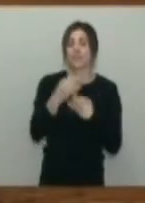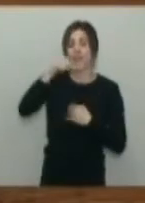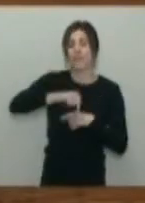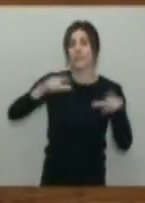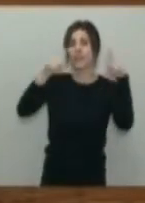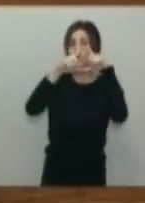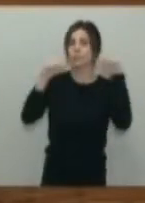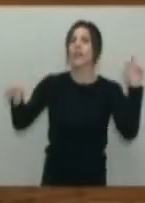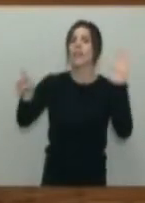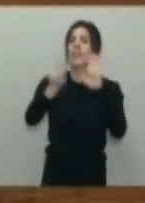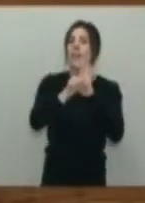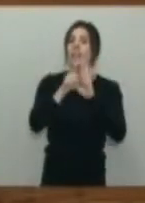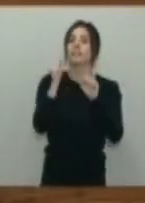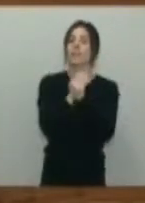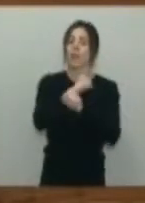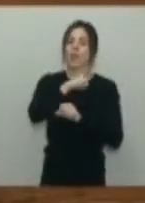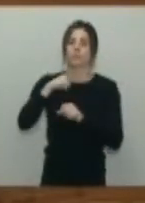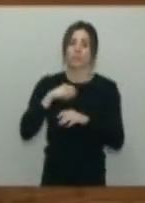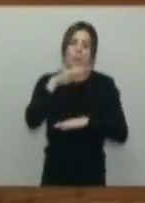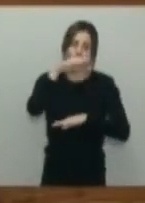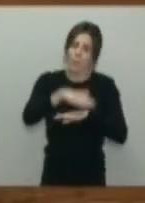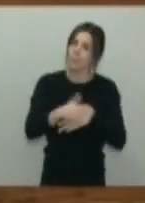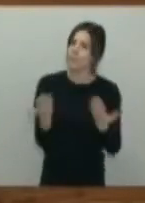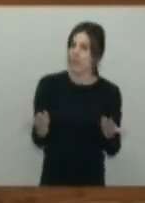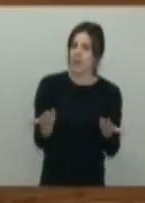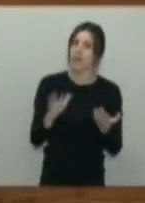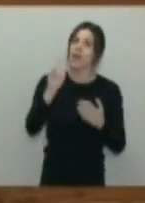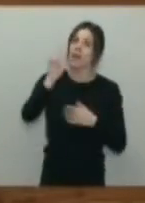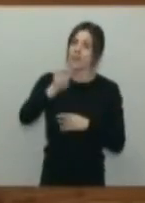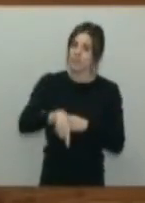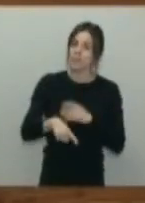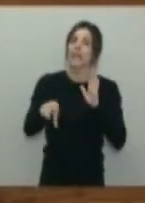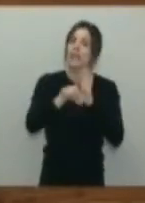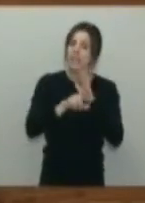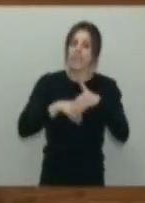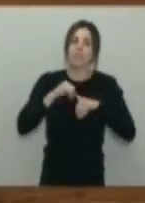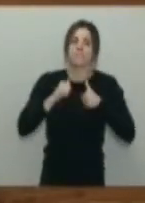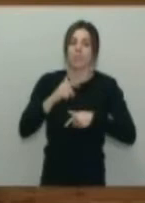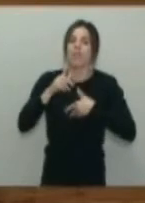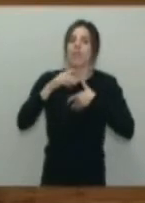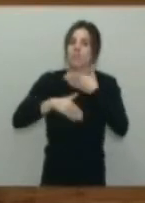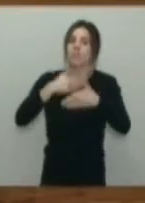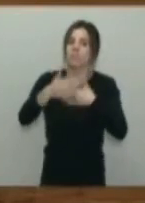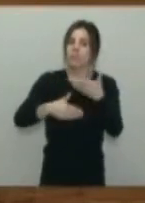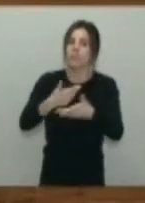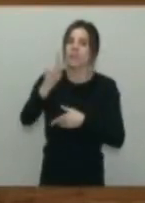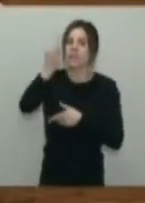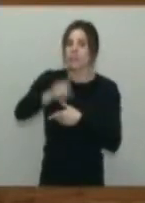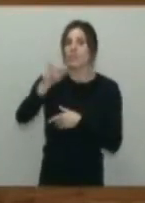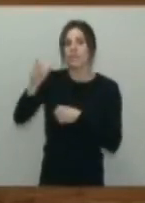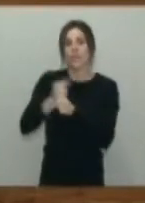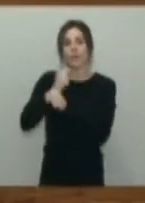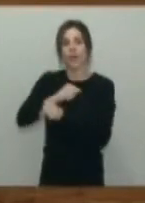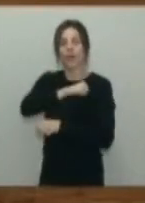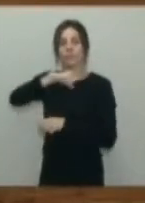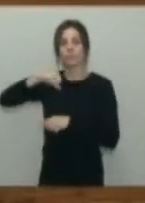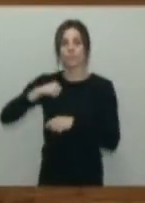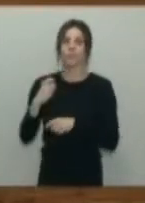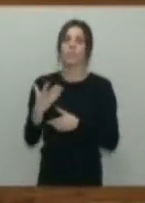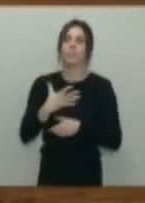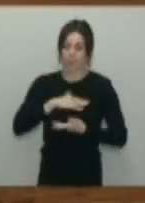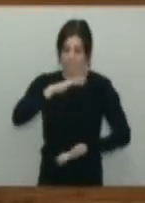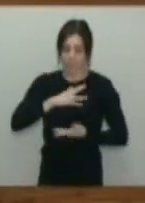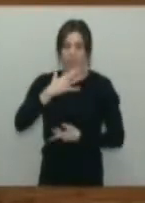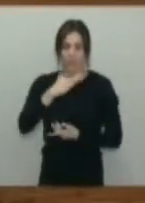del trabajo autónomo, que se ponga en marcha y que los autónomos asturianos tengan la capacidad de defender sus intereses en un momento tan